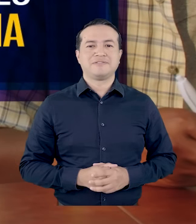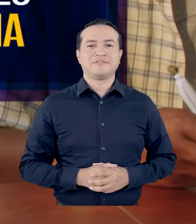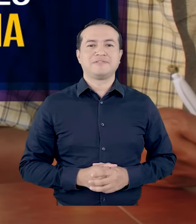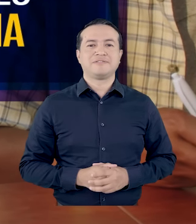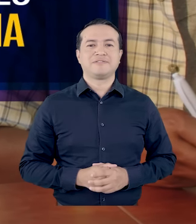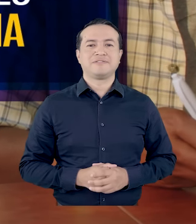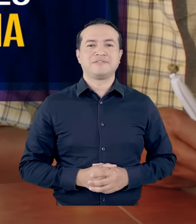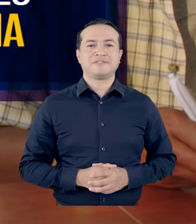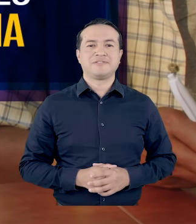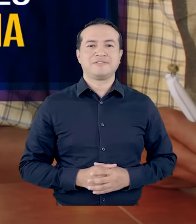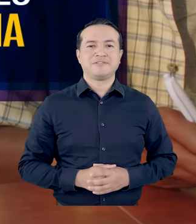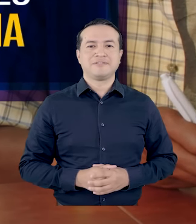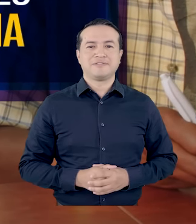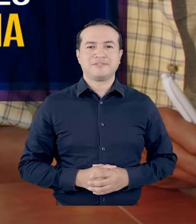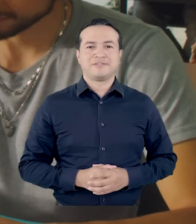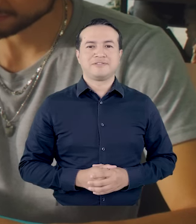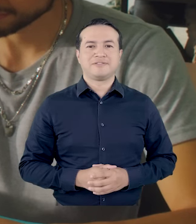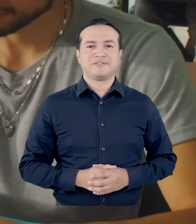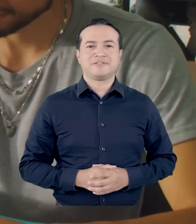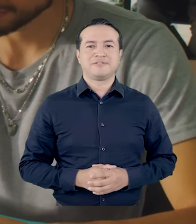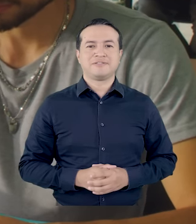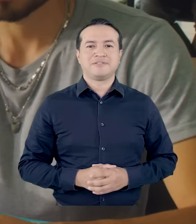Nuestras decisiones hacen la diferencia.